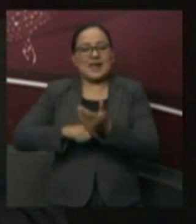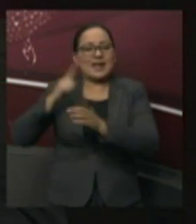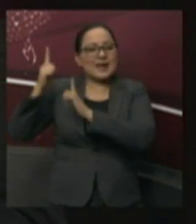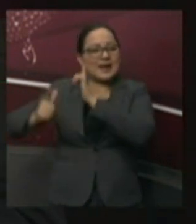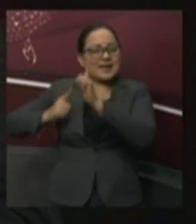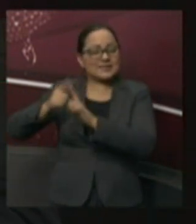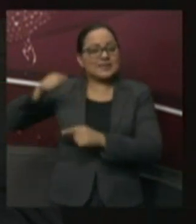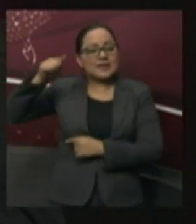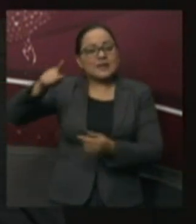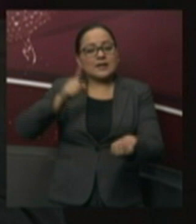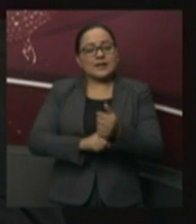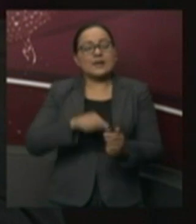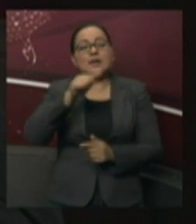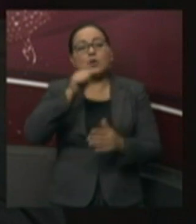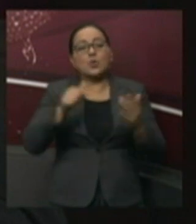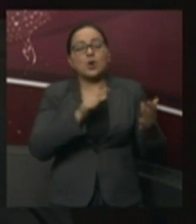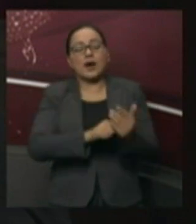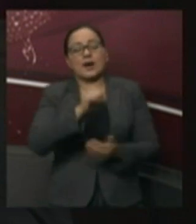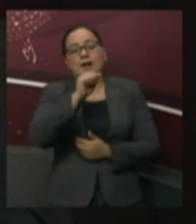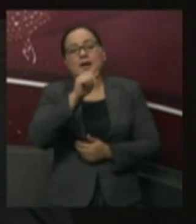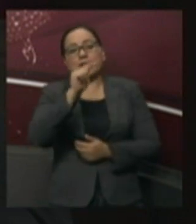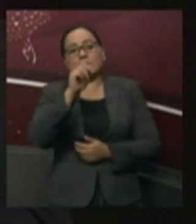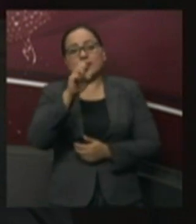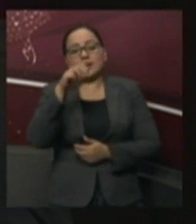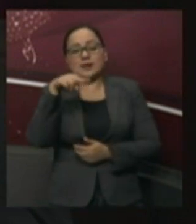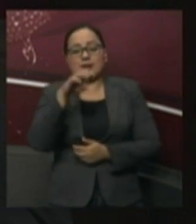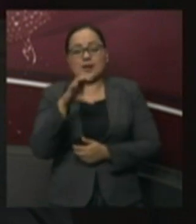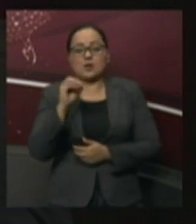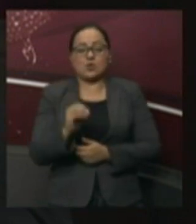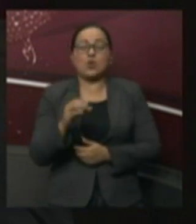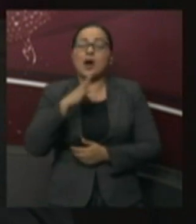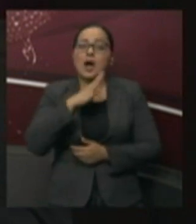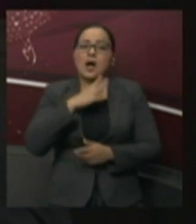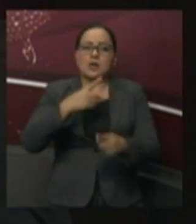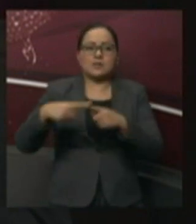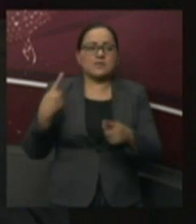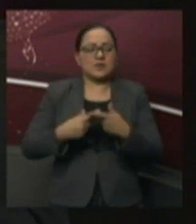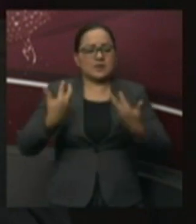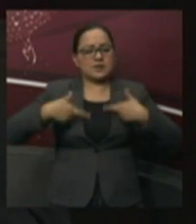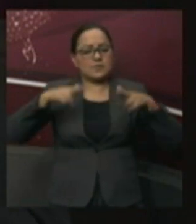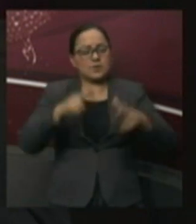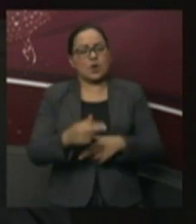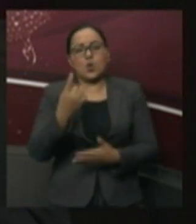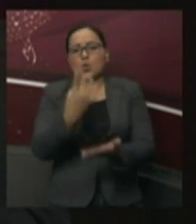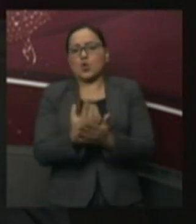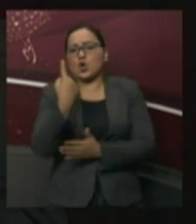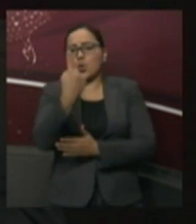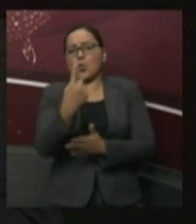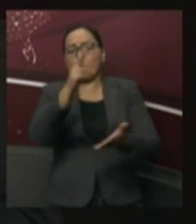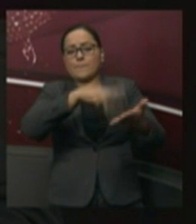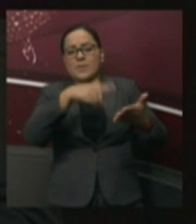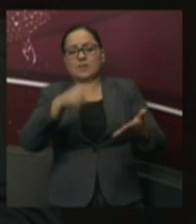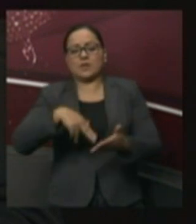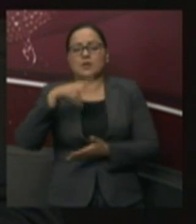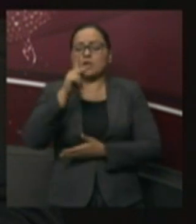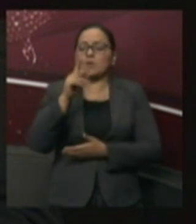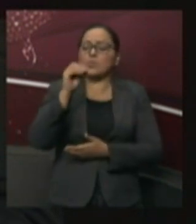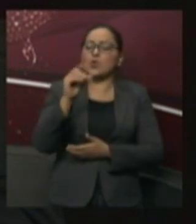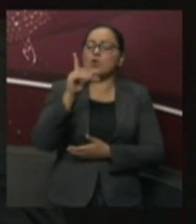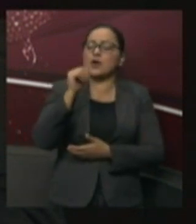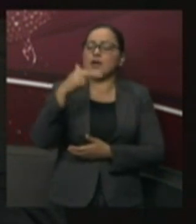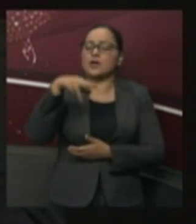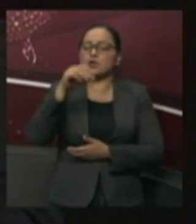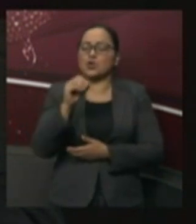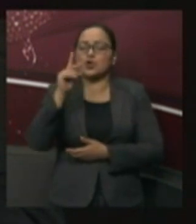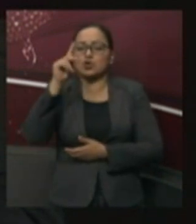precisamente en el Ateneo, había representaciones de un pintor del que solamente conocemos el nombre, Poliñoto,